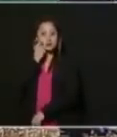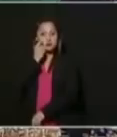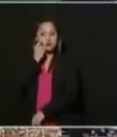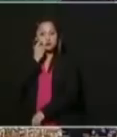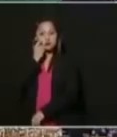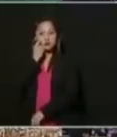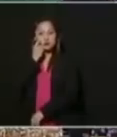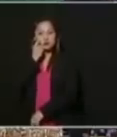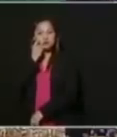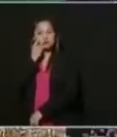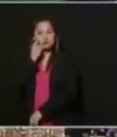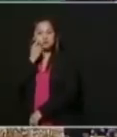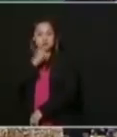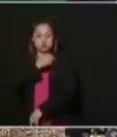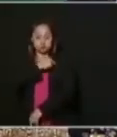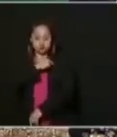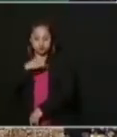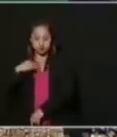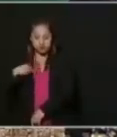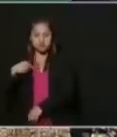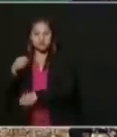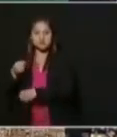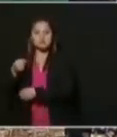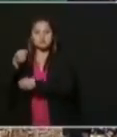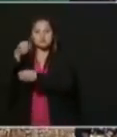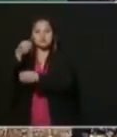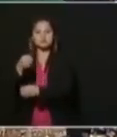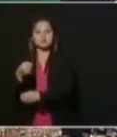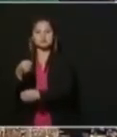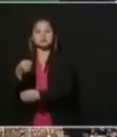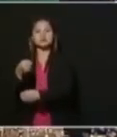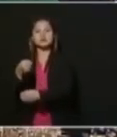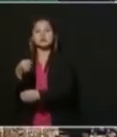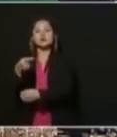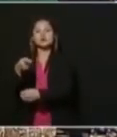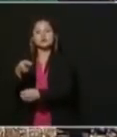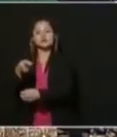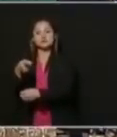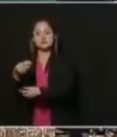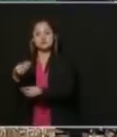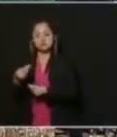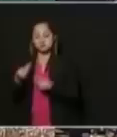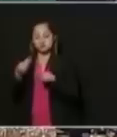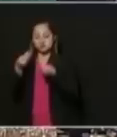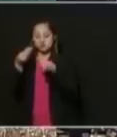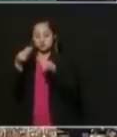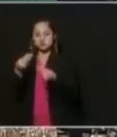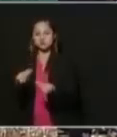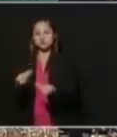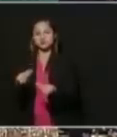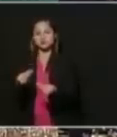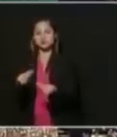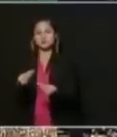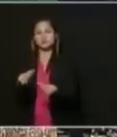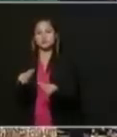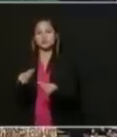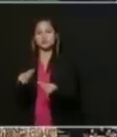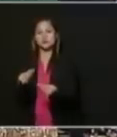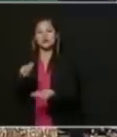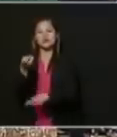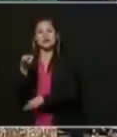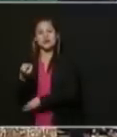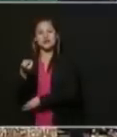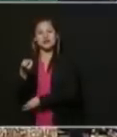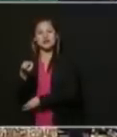hacemos entrega este bastón sagrado que será la